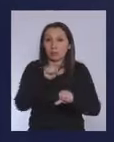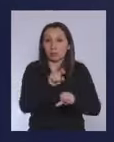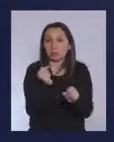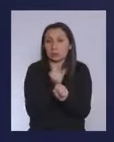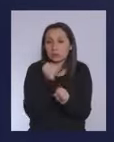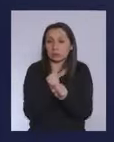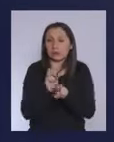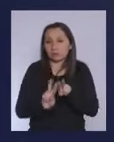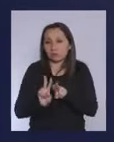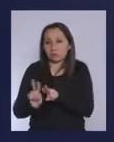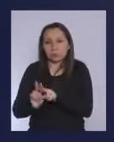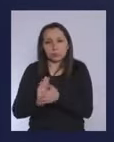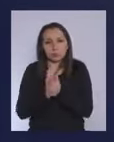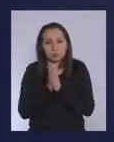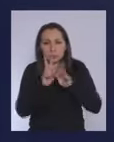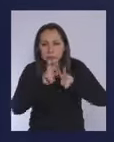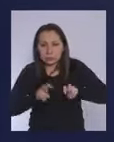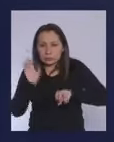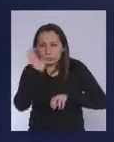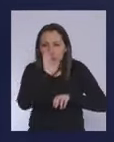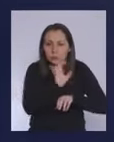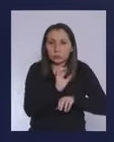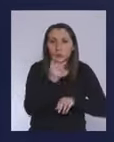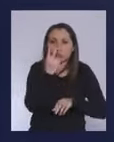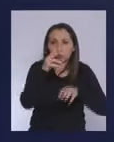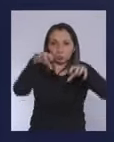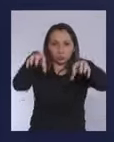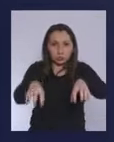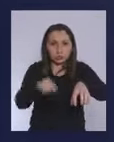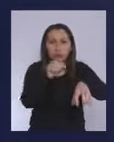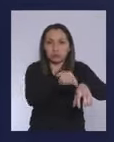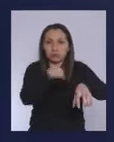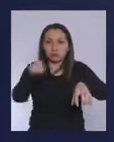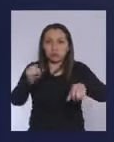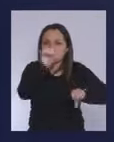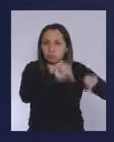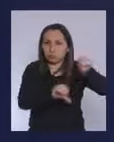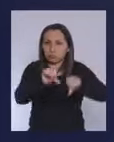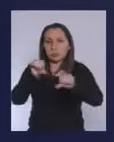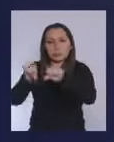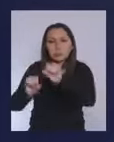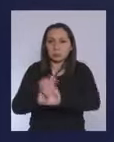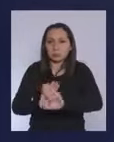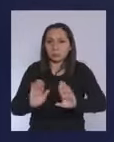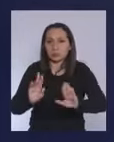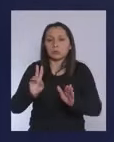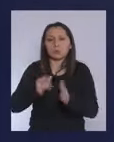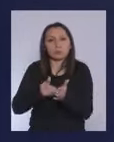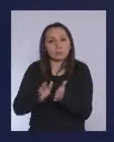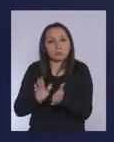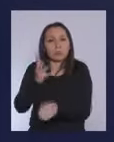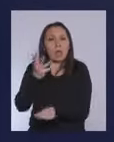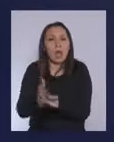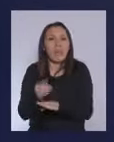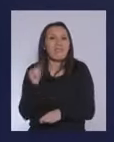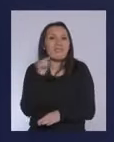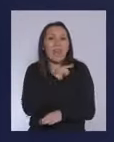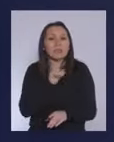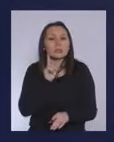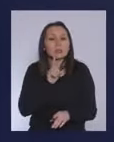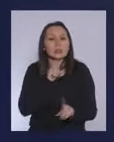que se han hecho todas las indagatorias con respecto a los dos laboratorios que hay y se descarta absolutamente que existan falsos